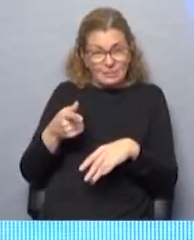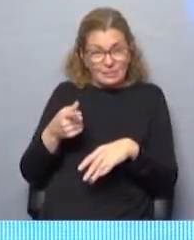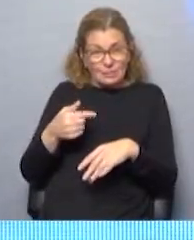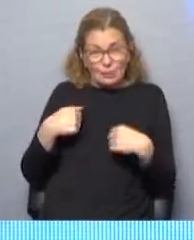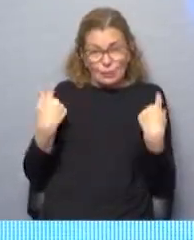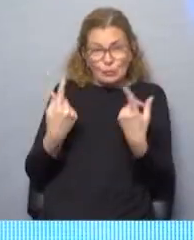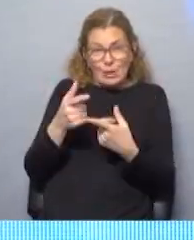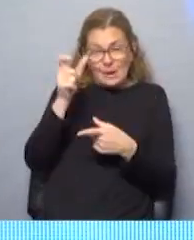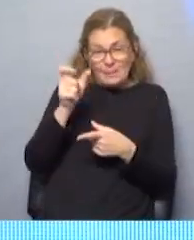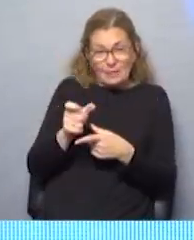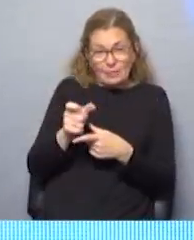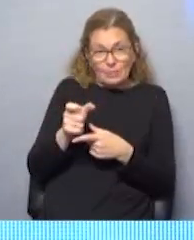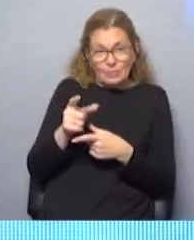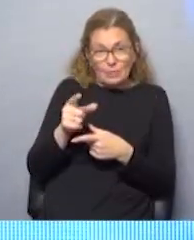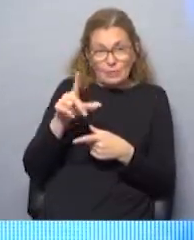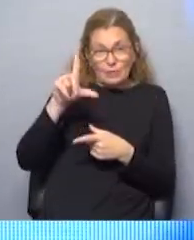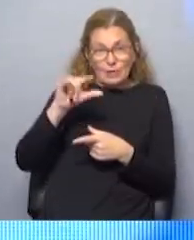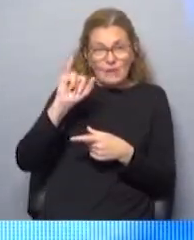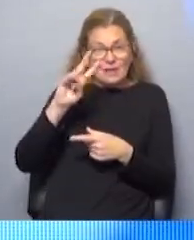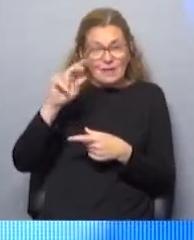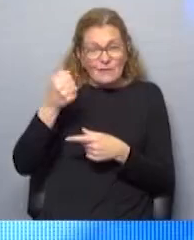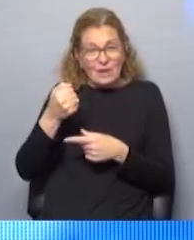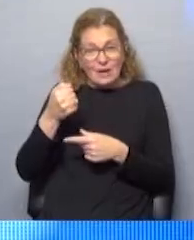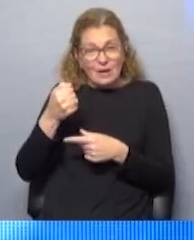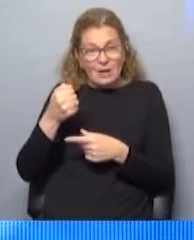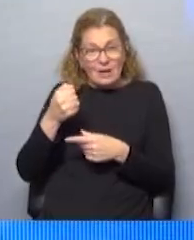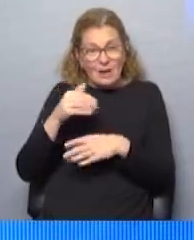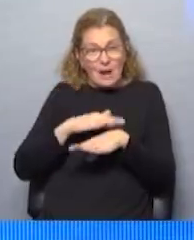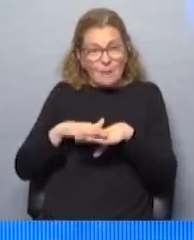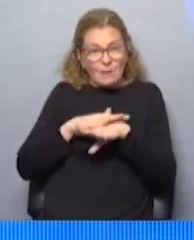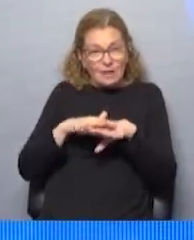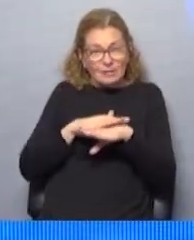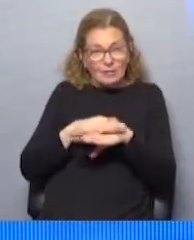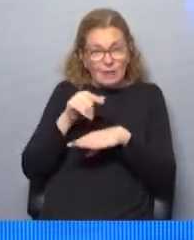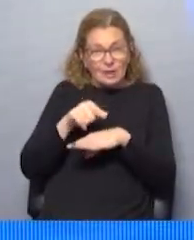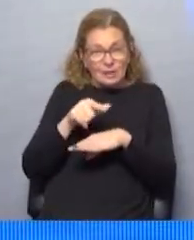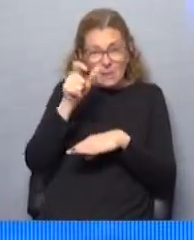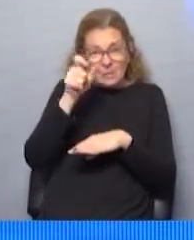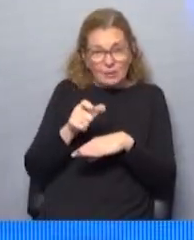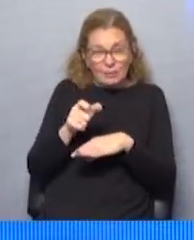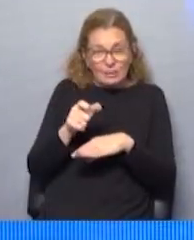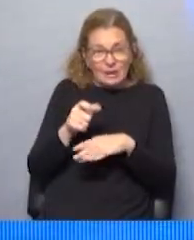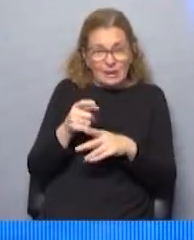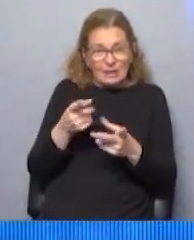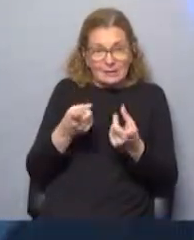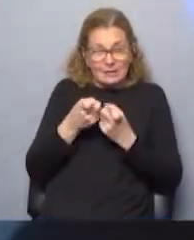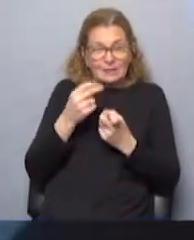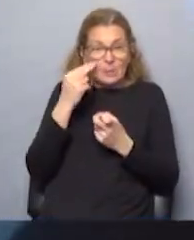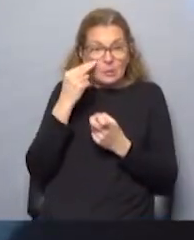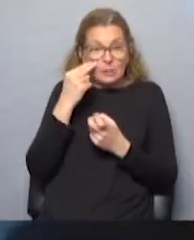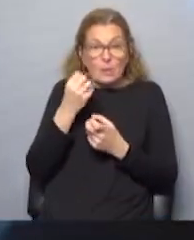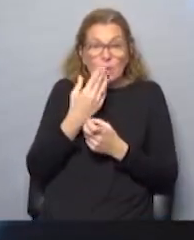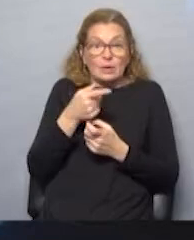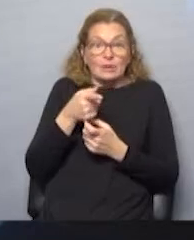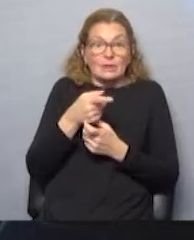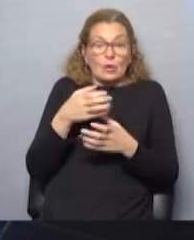población o sea porque no bajamos el iva a los productos básicos allí hay población que tiene problemas pero bueno